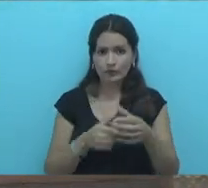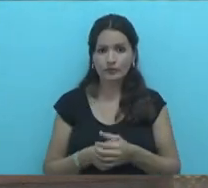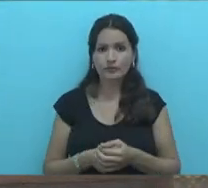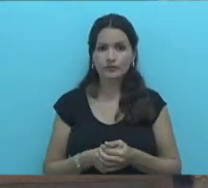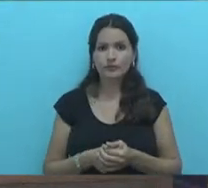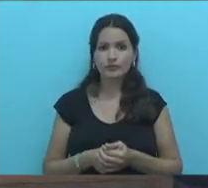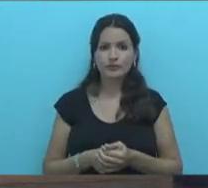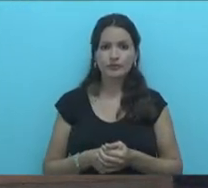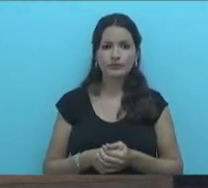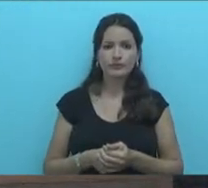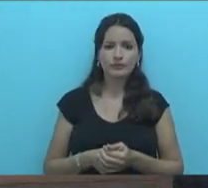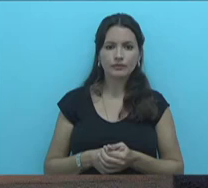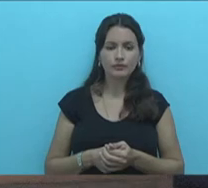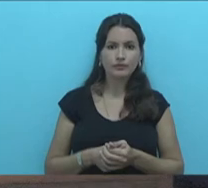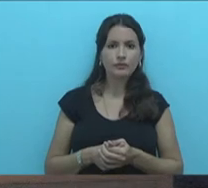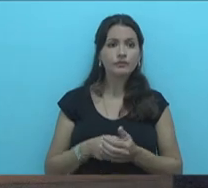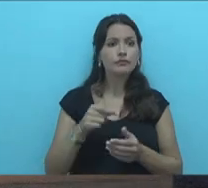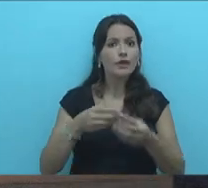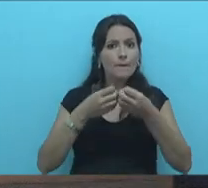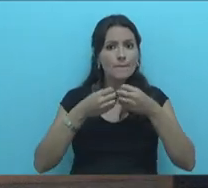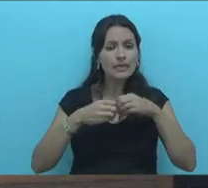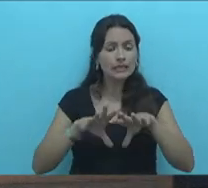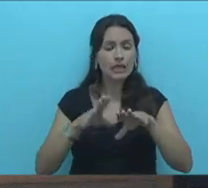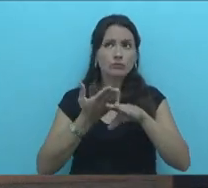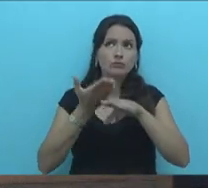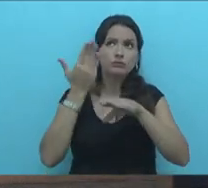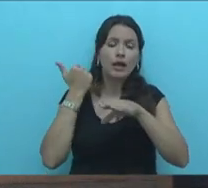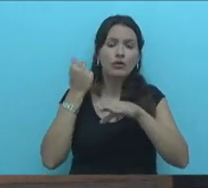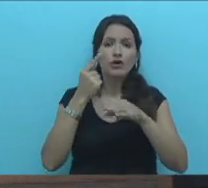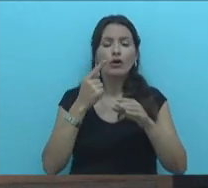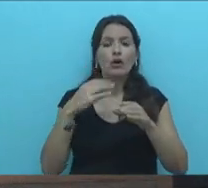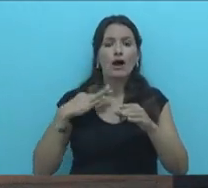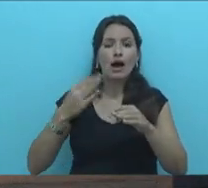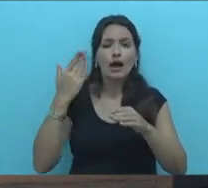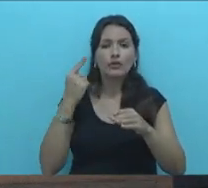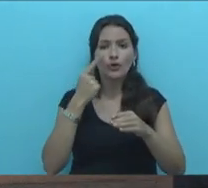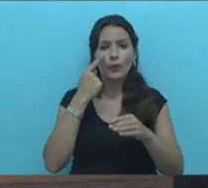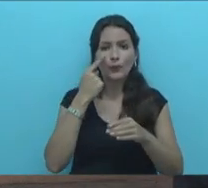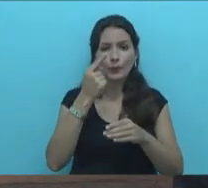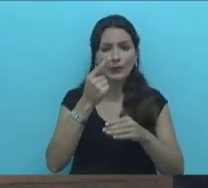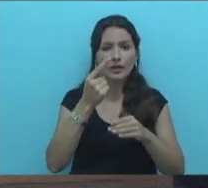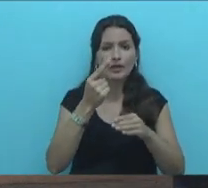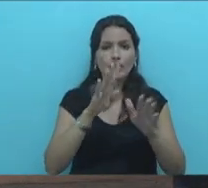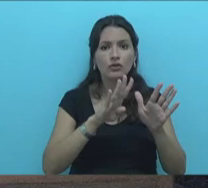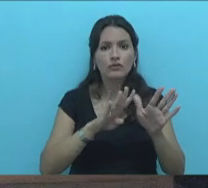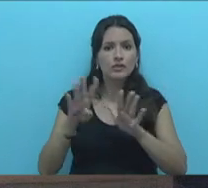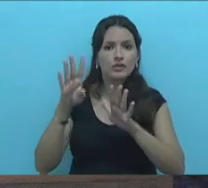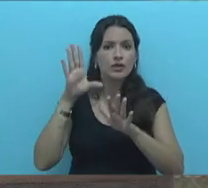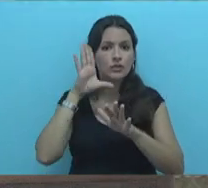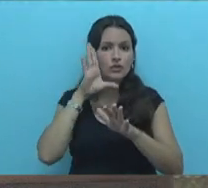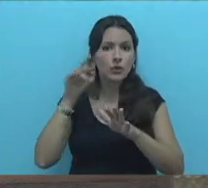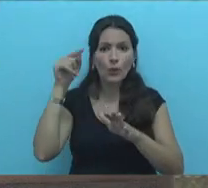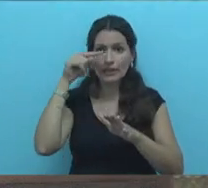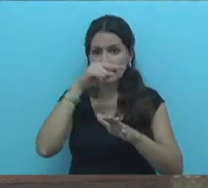a trabajar primero en 1957, cuando uno de los que después iba a ser gerente de Acíndar, un